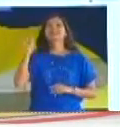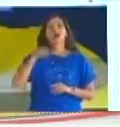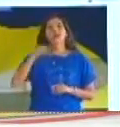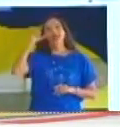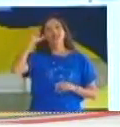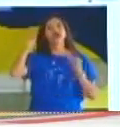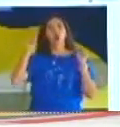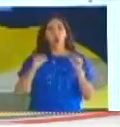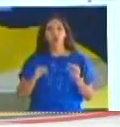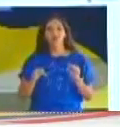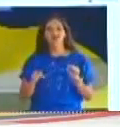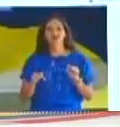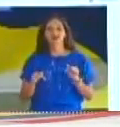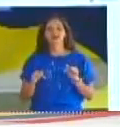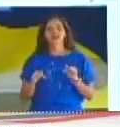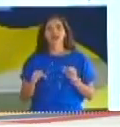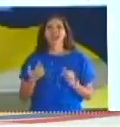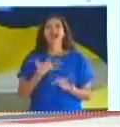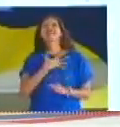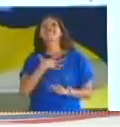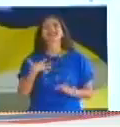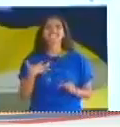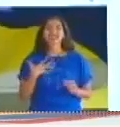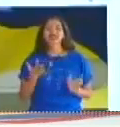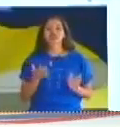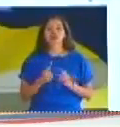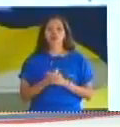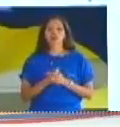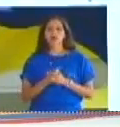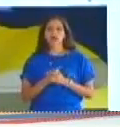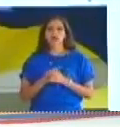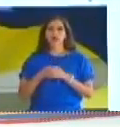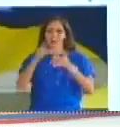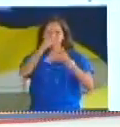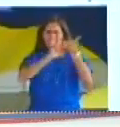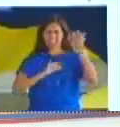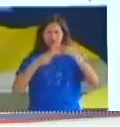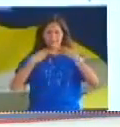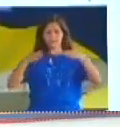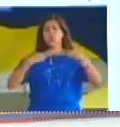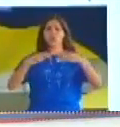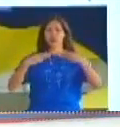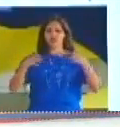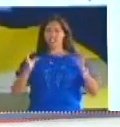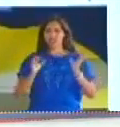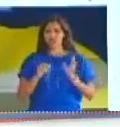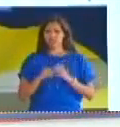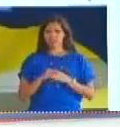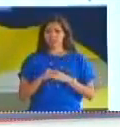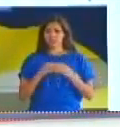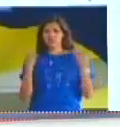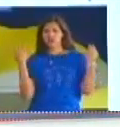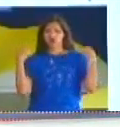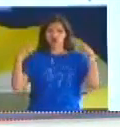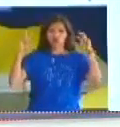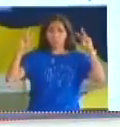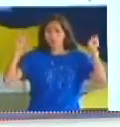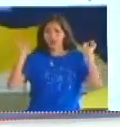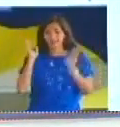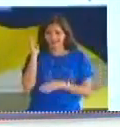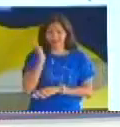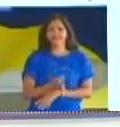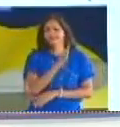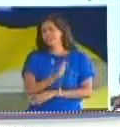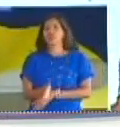día de hoy han pretendido, con esa lista publicada de supuestas